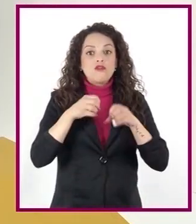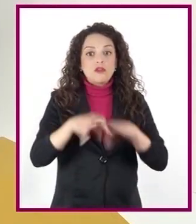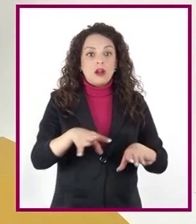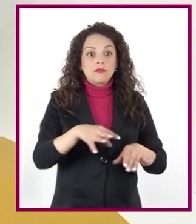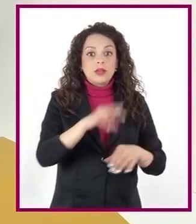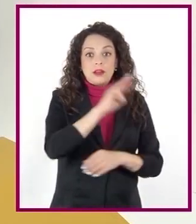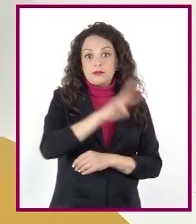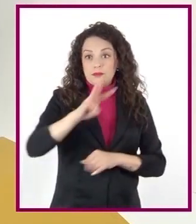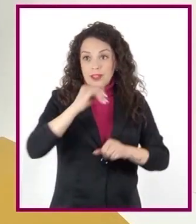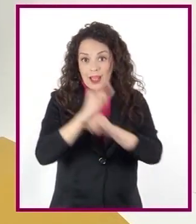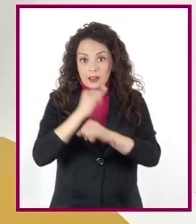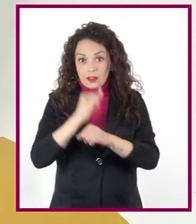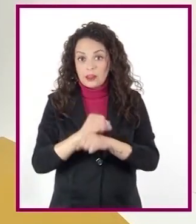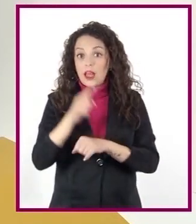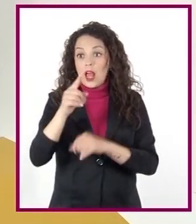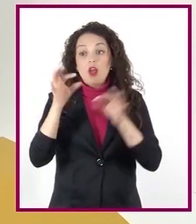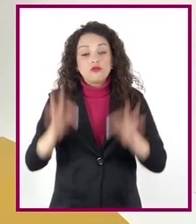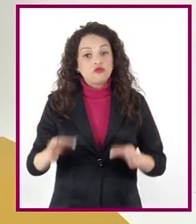sean confiables.